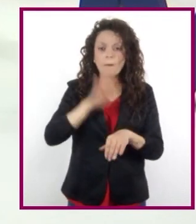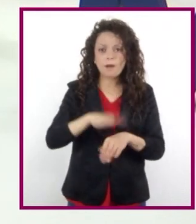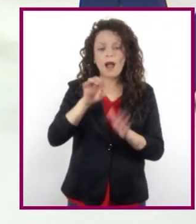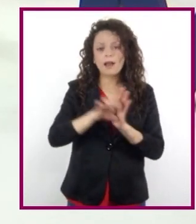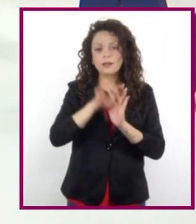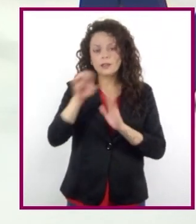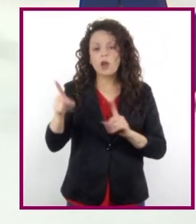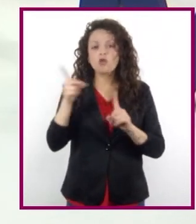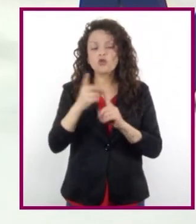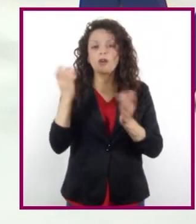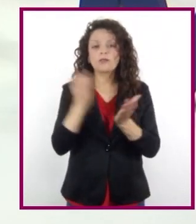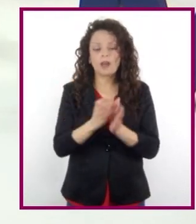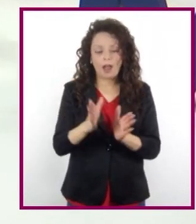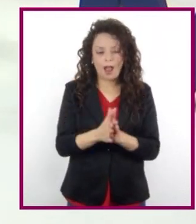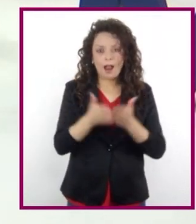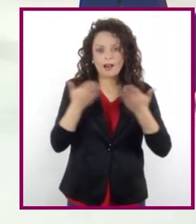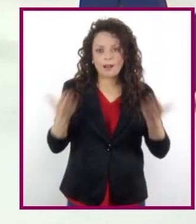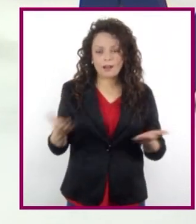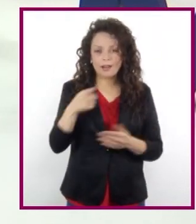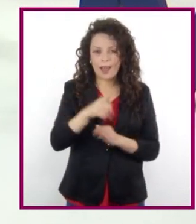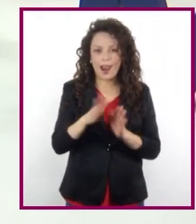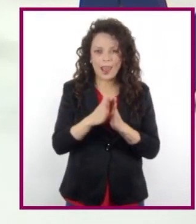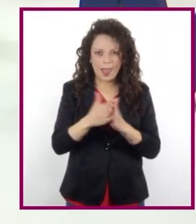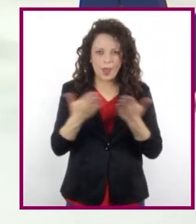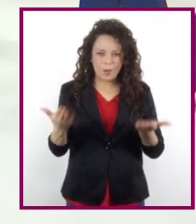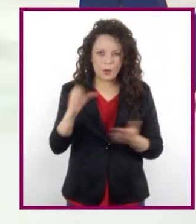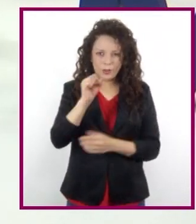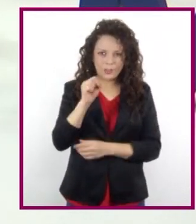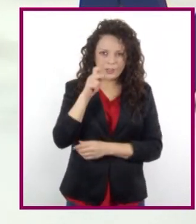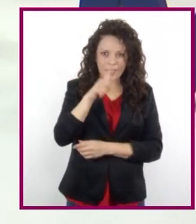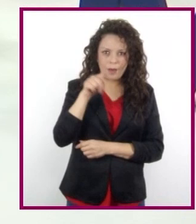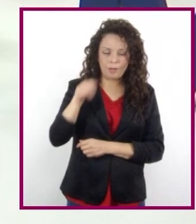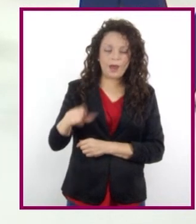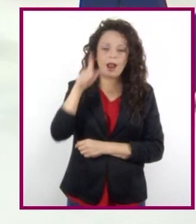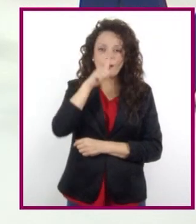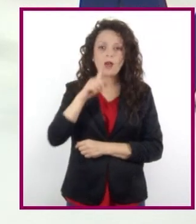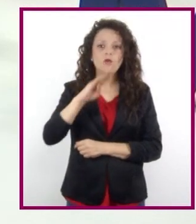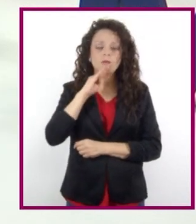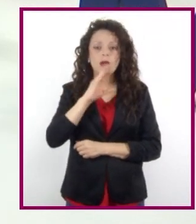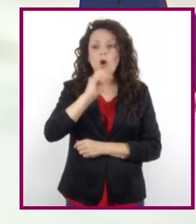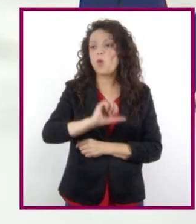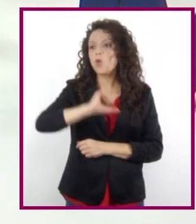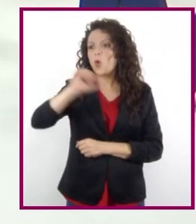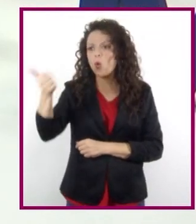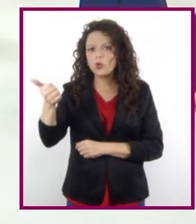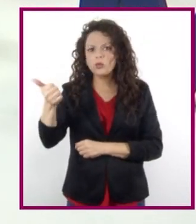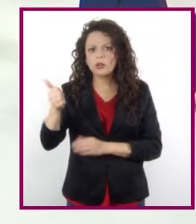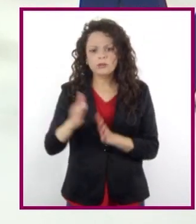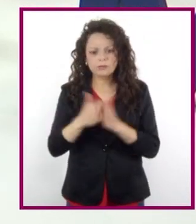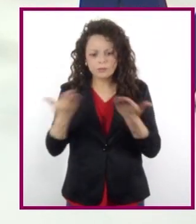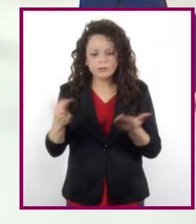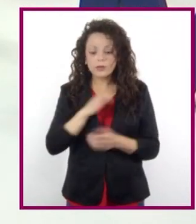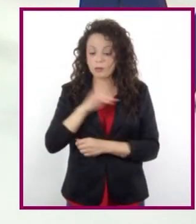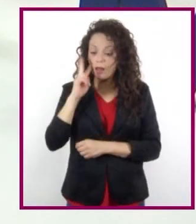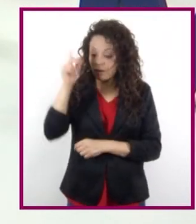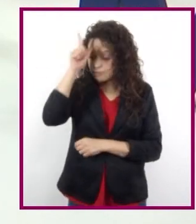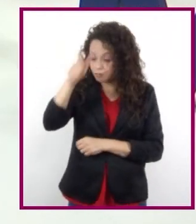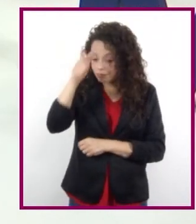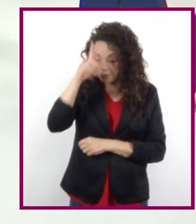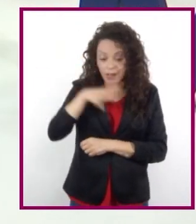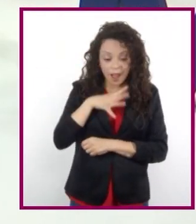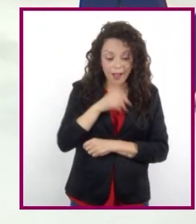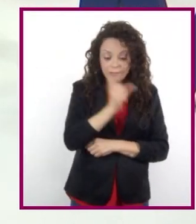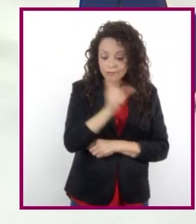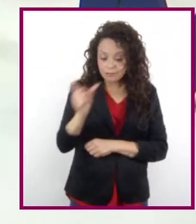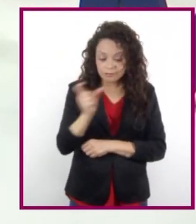Lengua Materna 2, o bien leer textos que vienen en los libros de otras asignaturas para que identifiquen los pronombres demostrativos